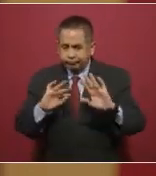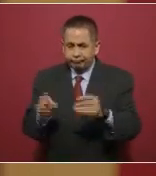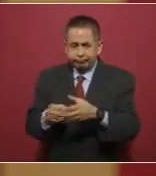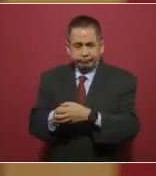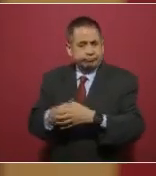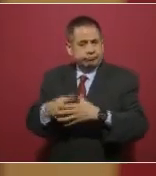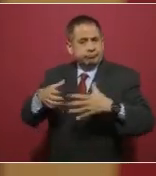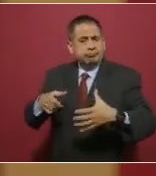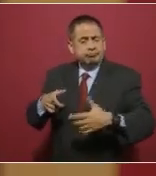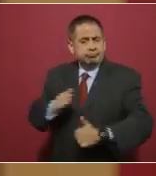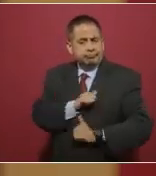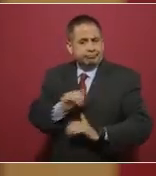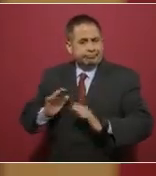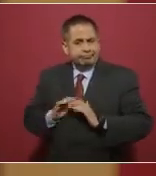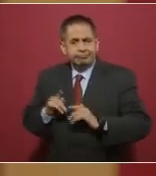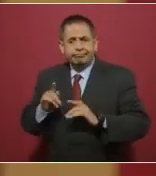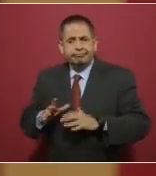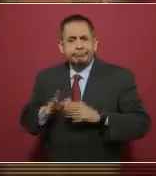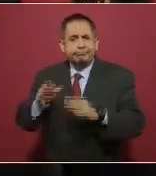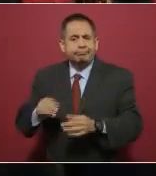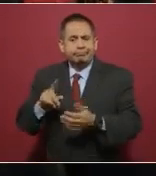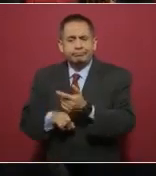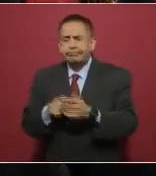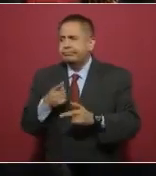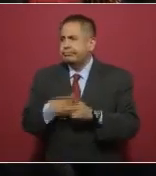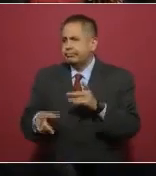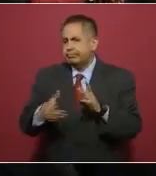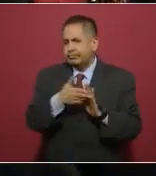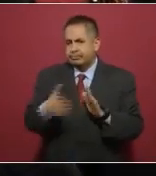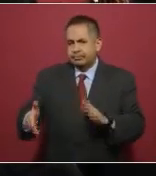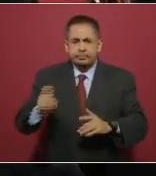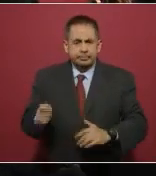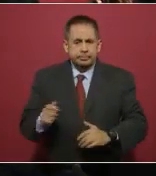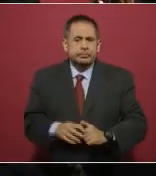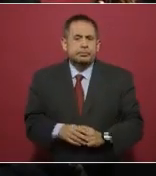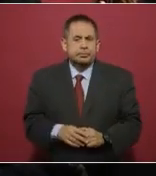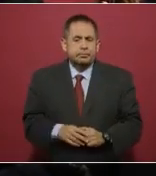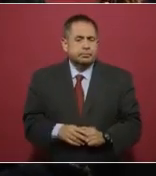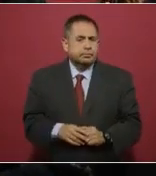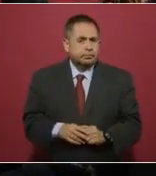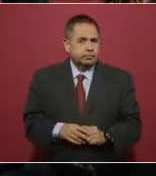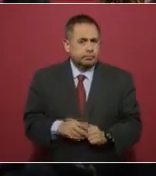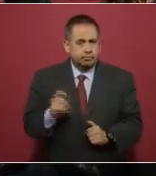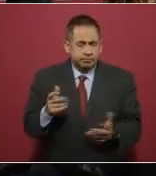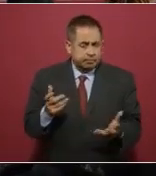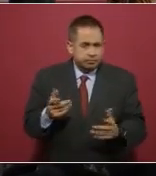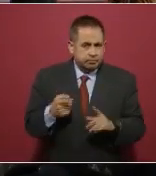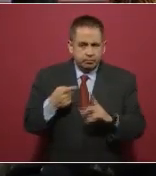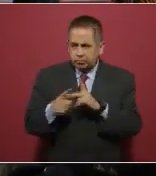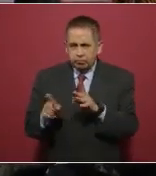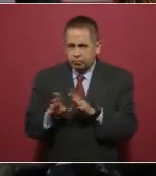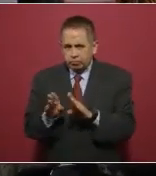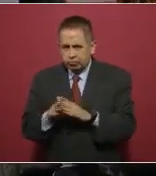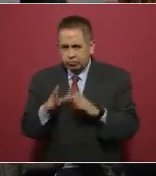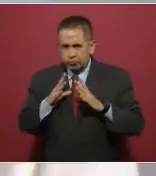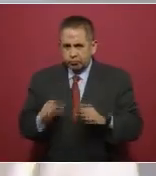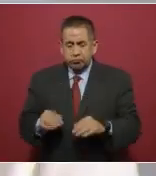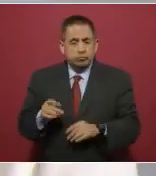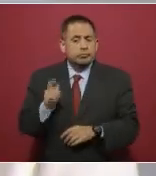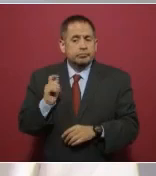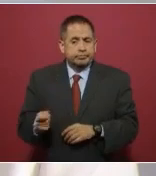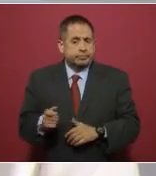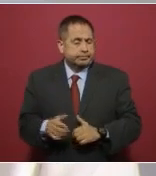se constituye a partir de que se lleva a